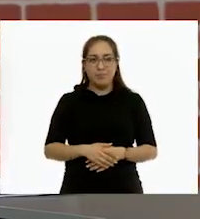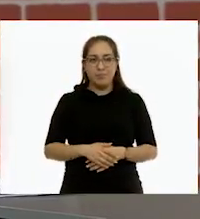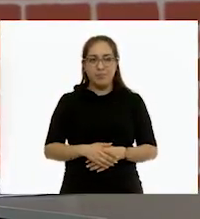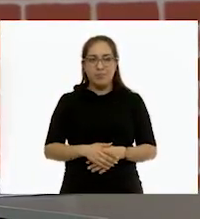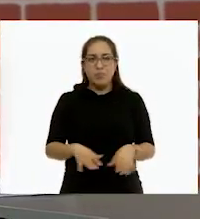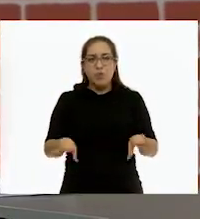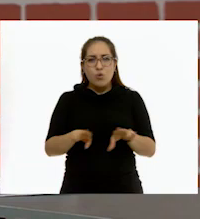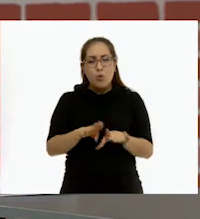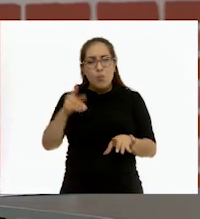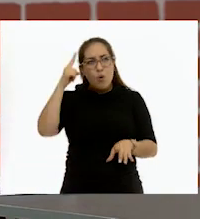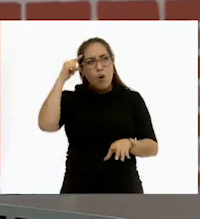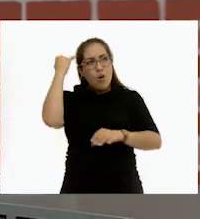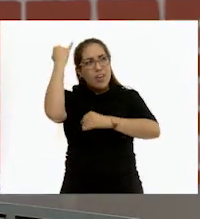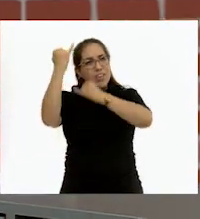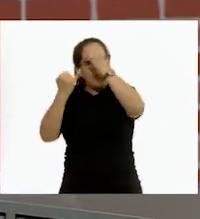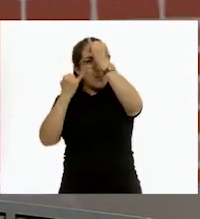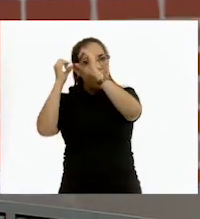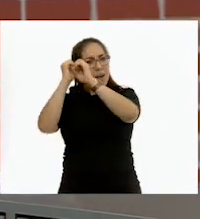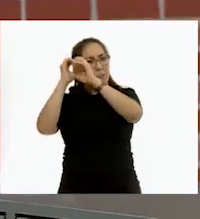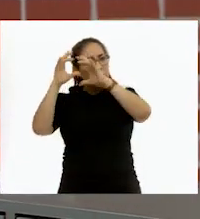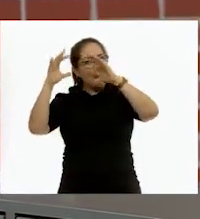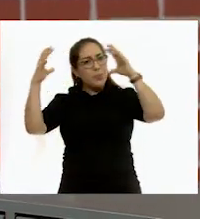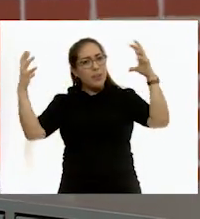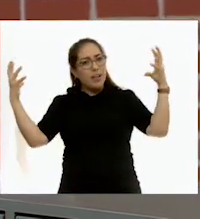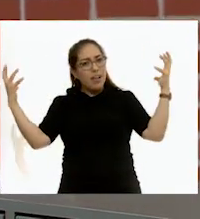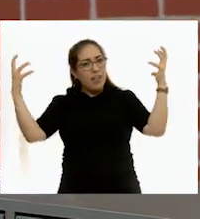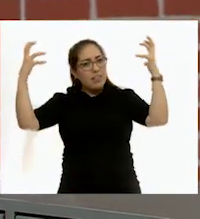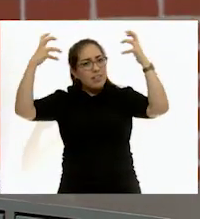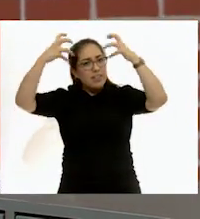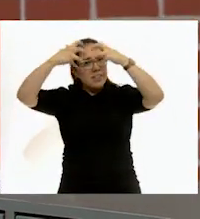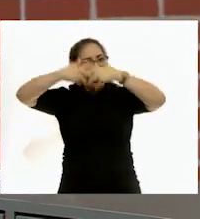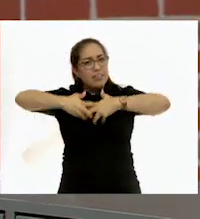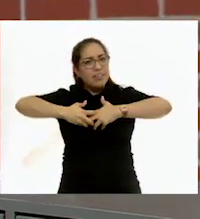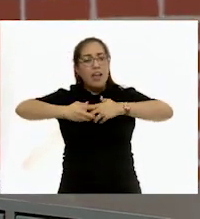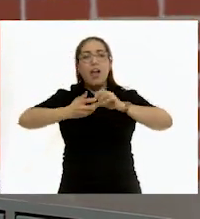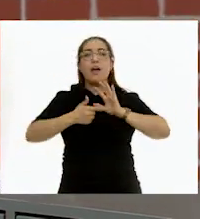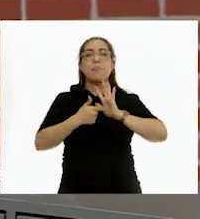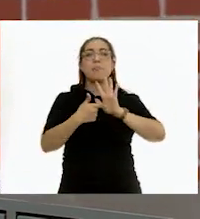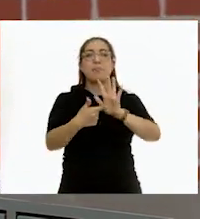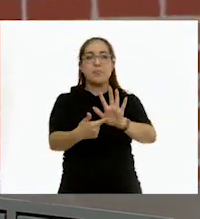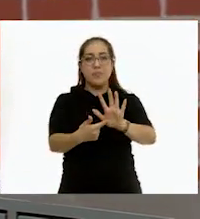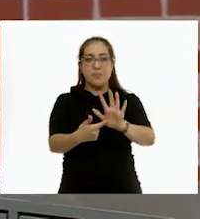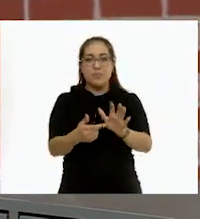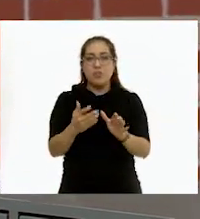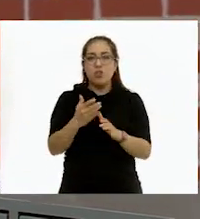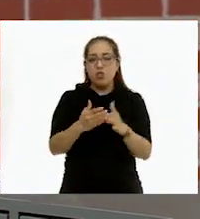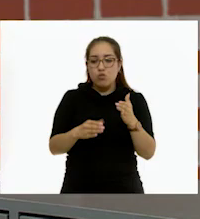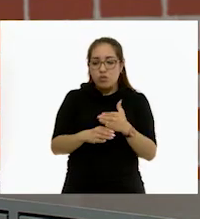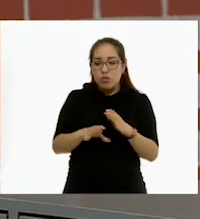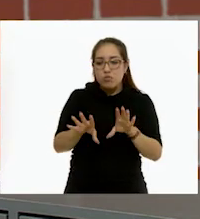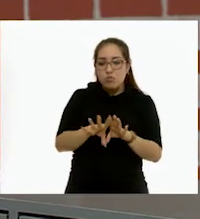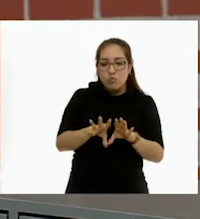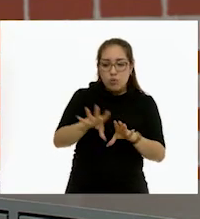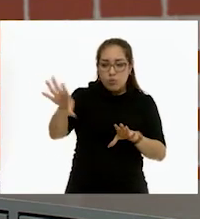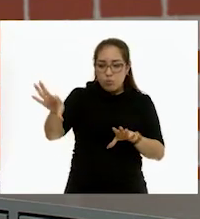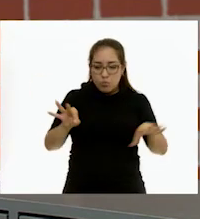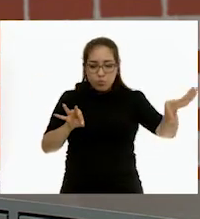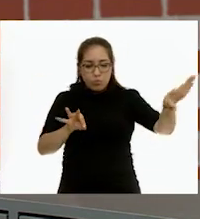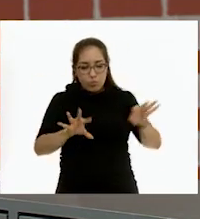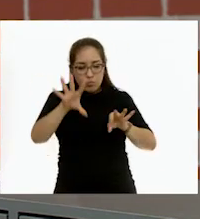que cuando tú quieras hacer una obra de teatro, no olvides todo lo que nos forma, ¿sí? La compone. Y